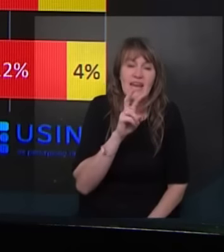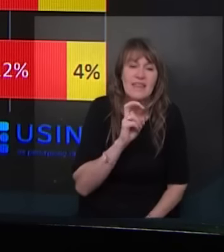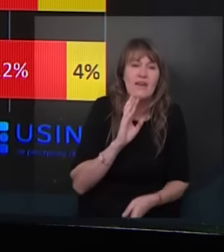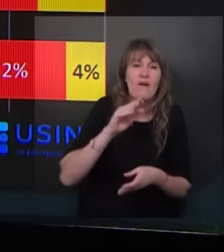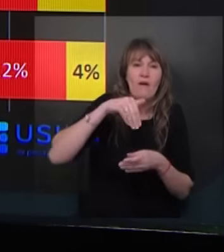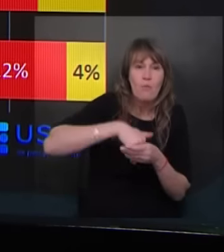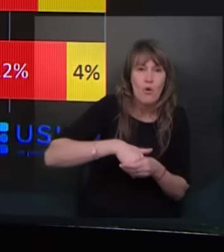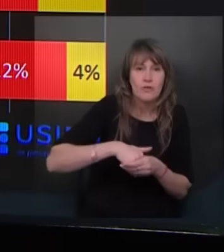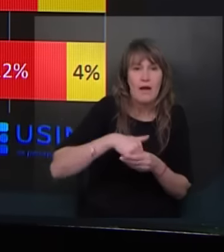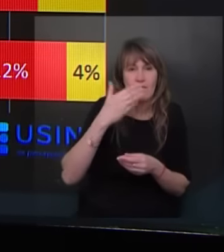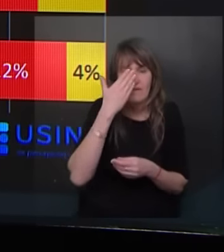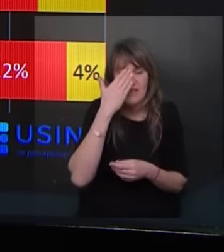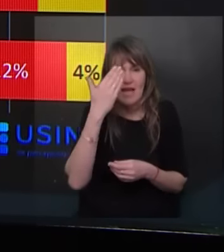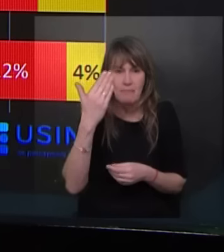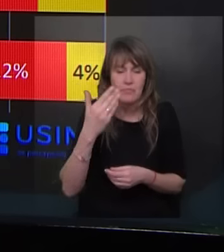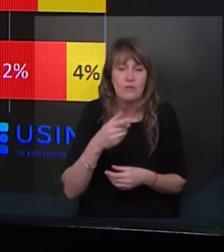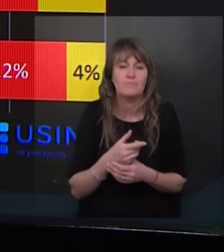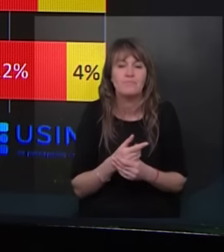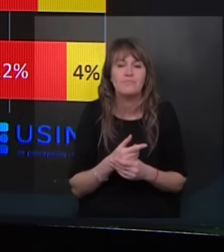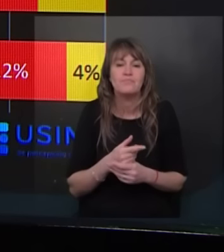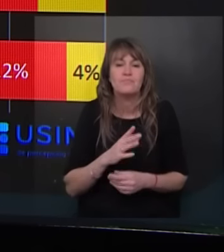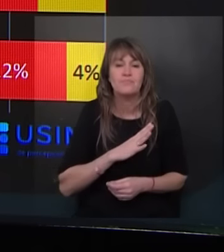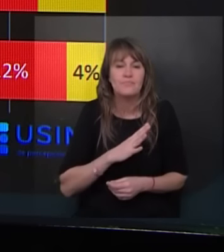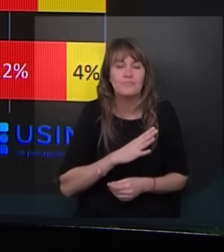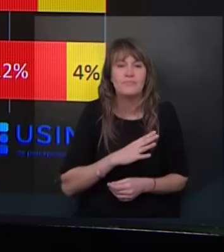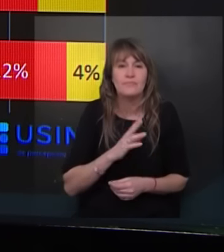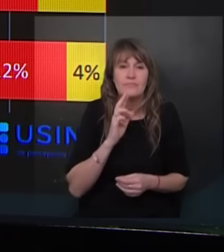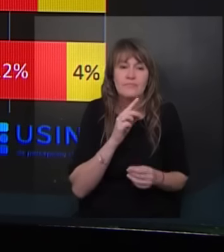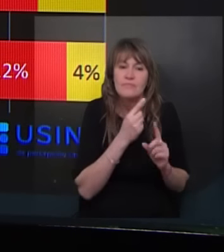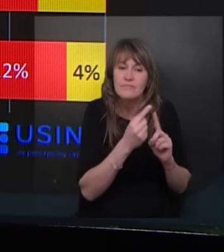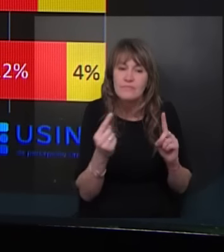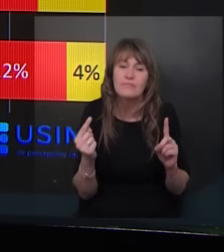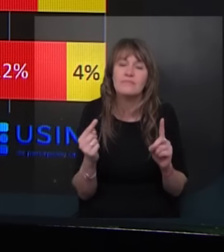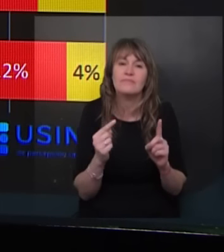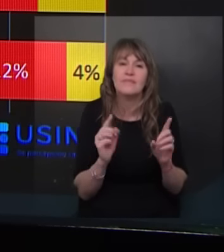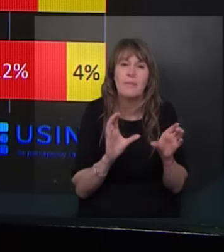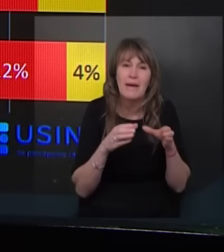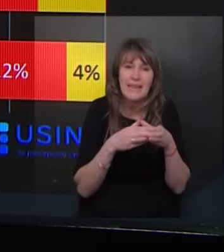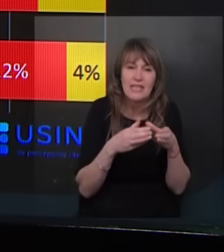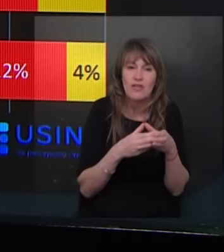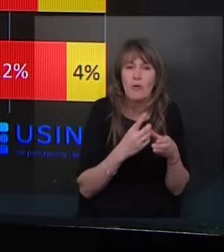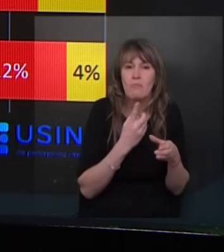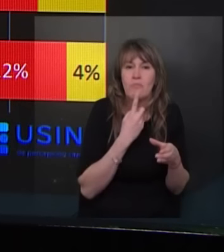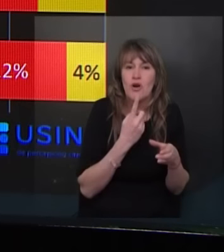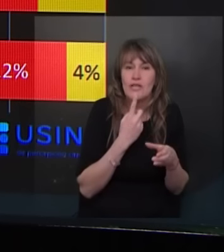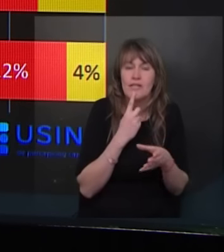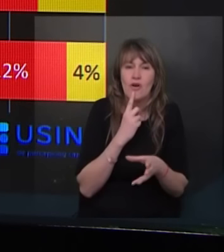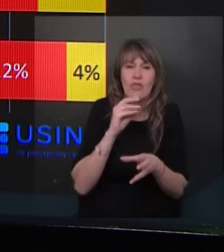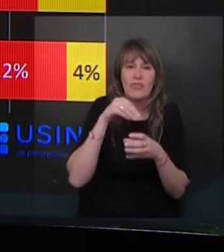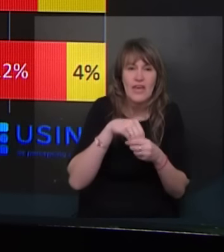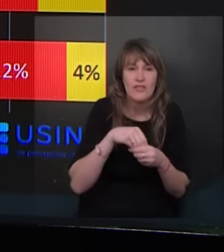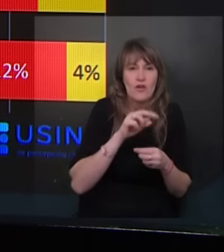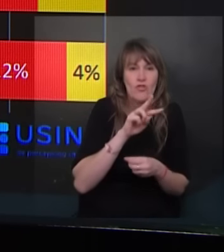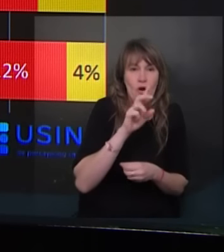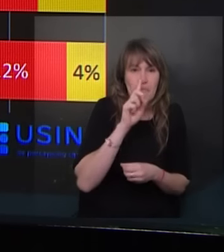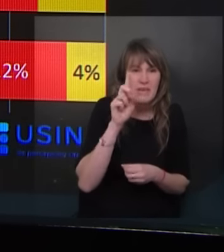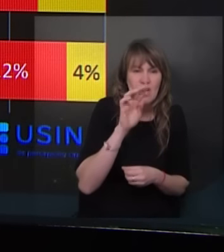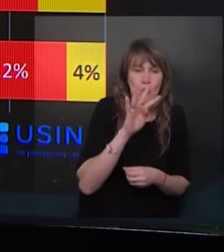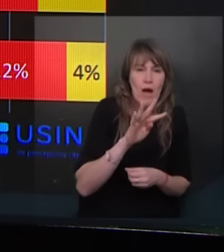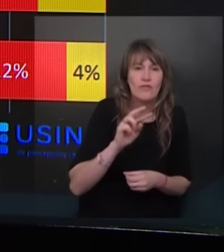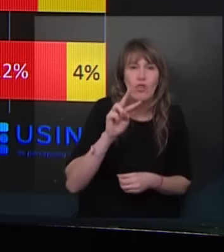frente amplio Y cómo han sido las distintas mediciones de este partido político desde des de las internas del 2004 o